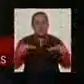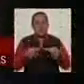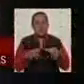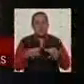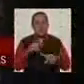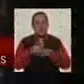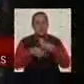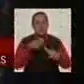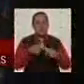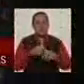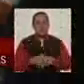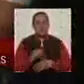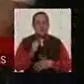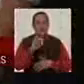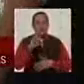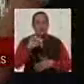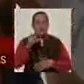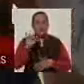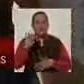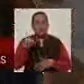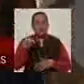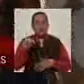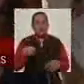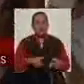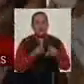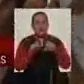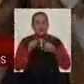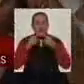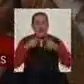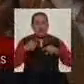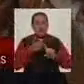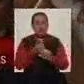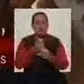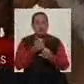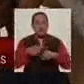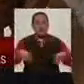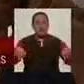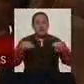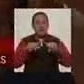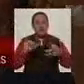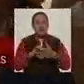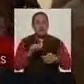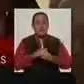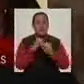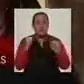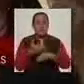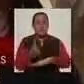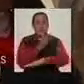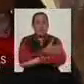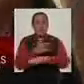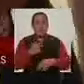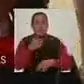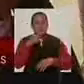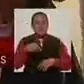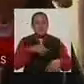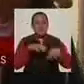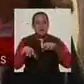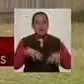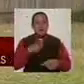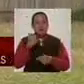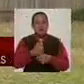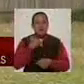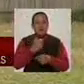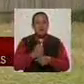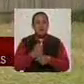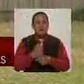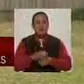Awajú. Han sido ellos mismos quienes desde temprano han estado realizando las labores